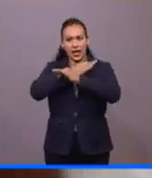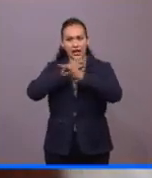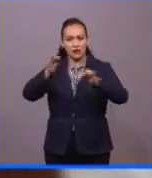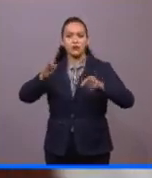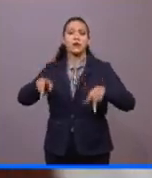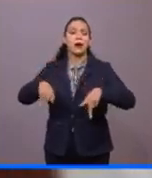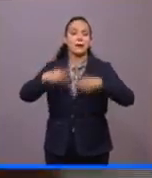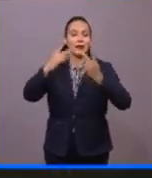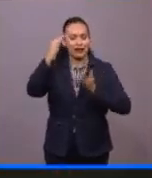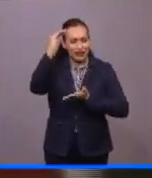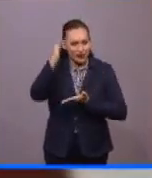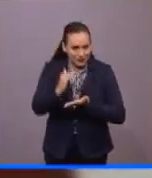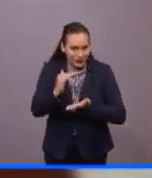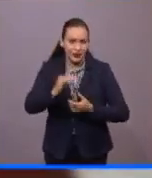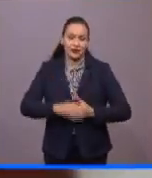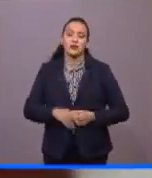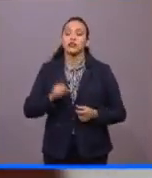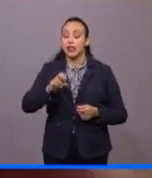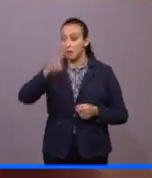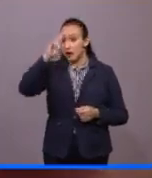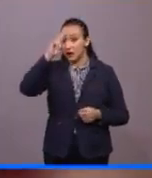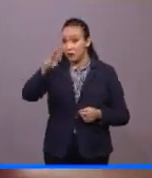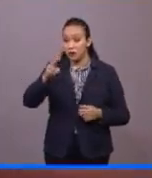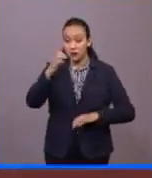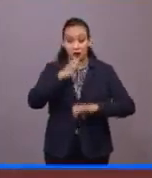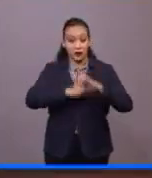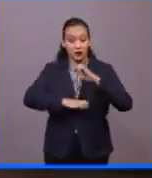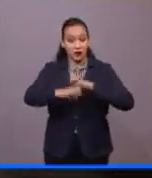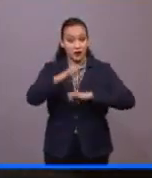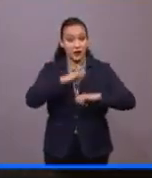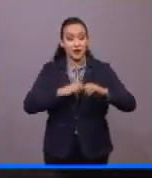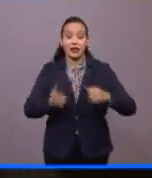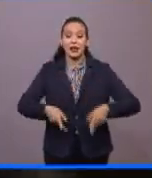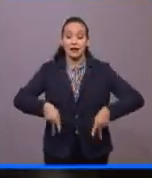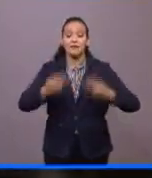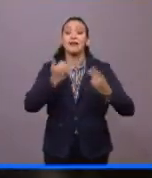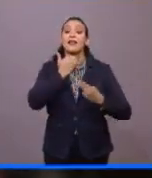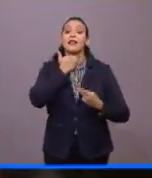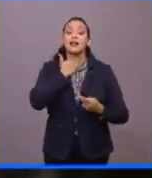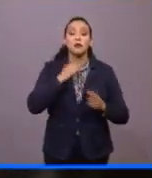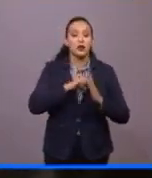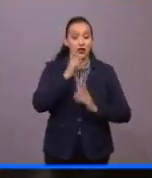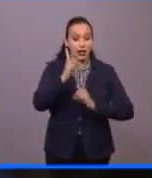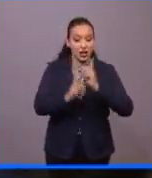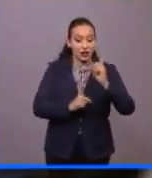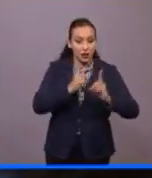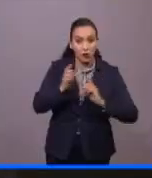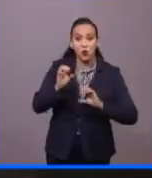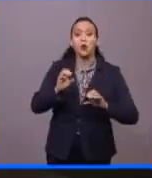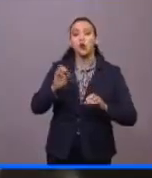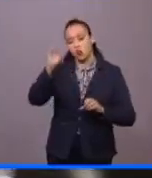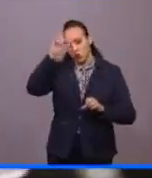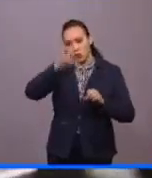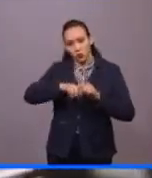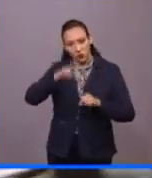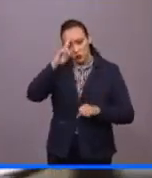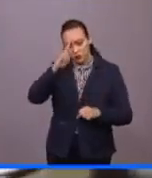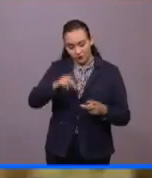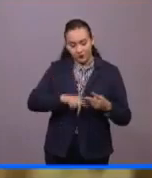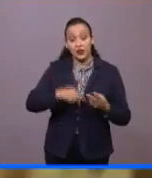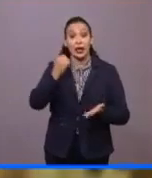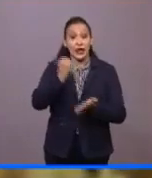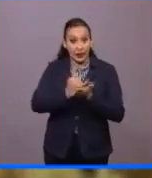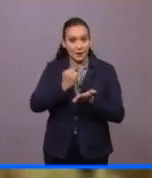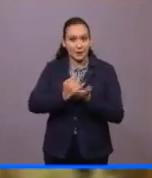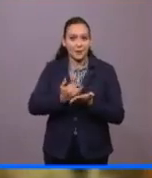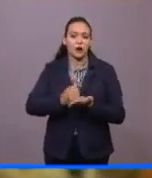venta. Asimismo, la prohibición del patrocinio de empresas que venden alcohol en actividades deportivas y culturales, aumento de los